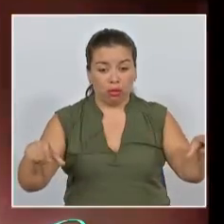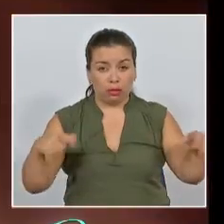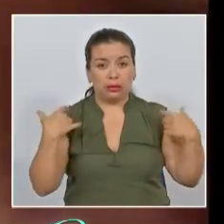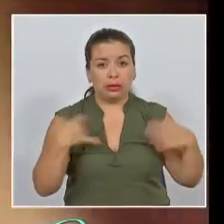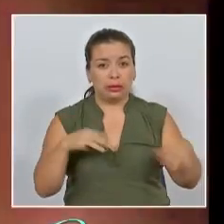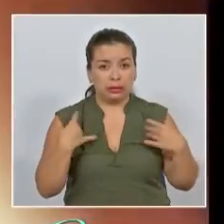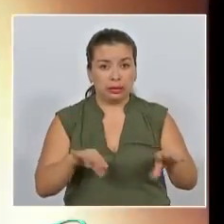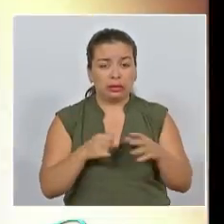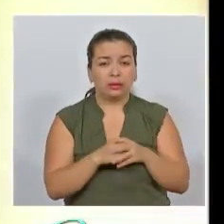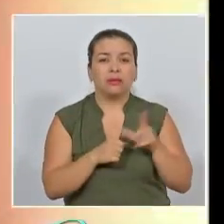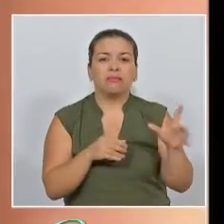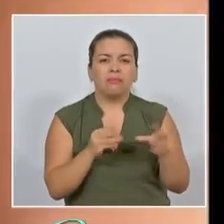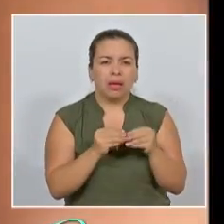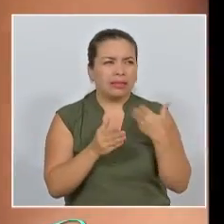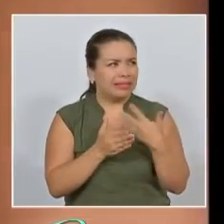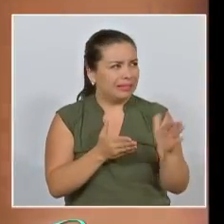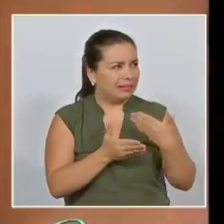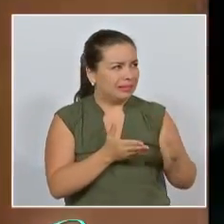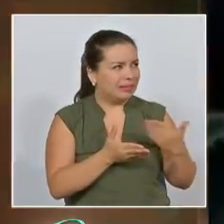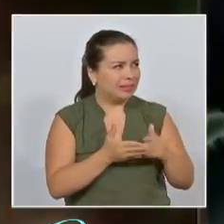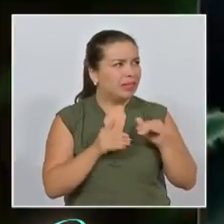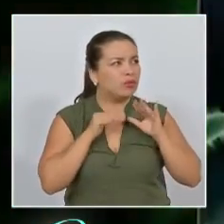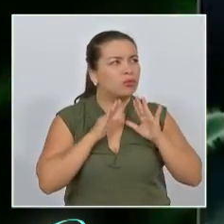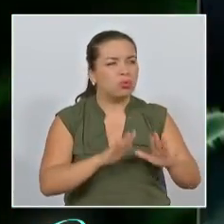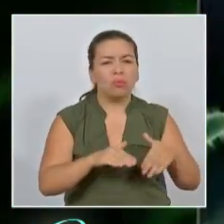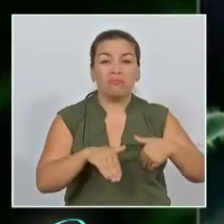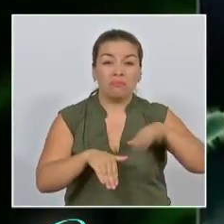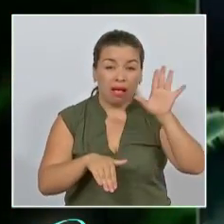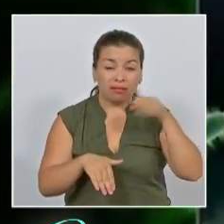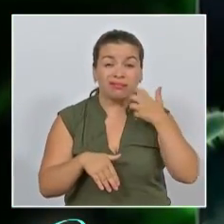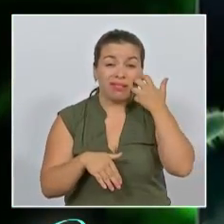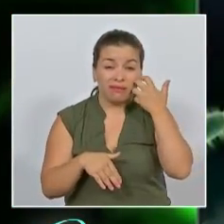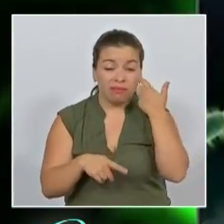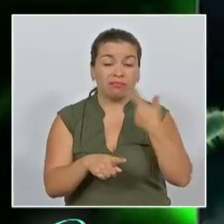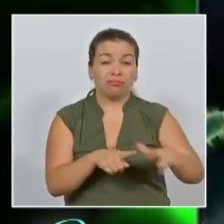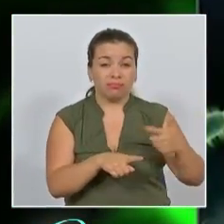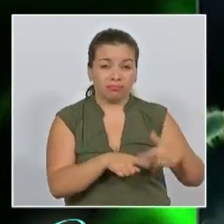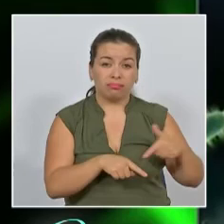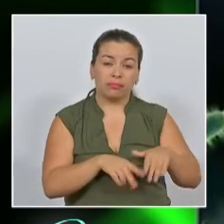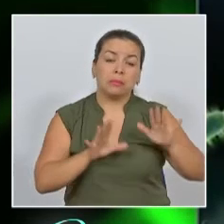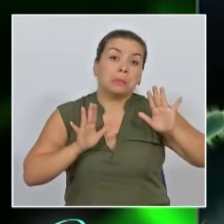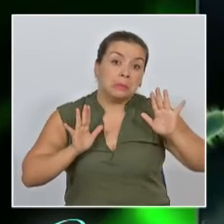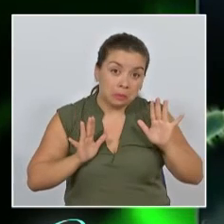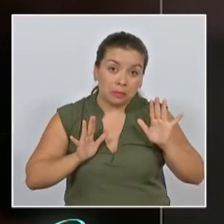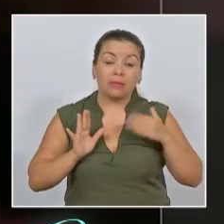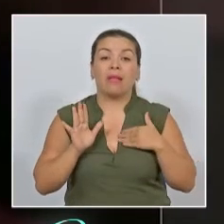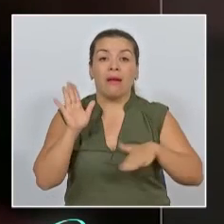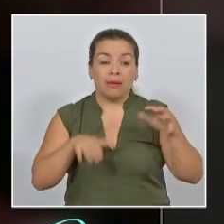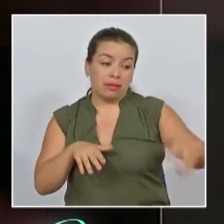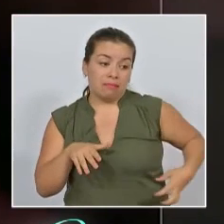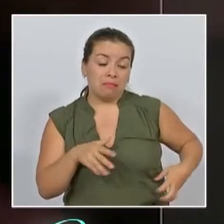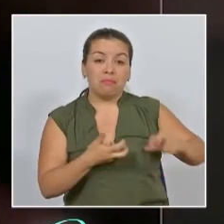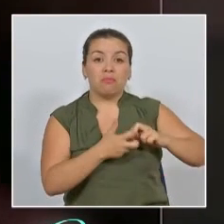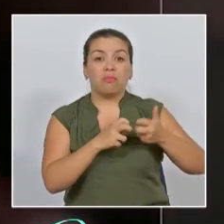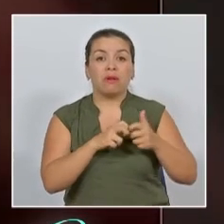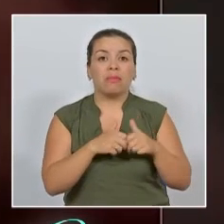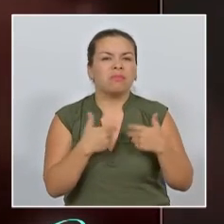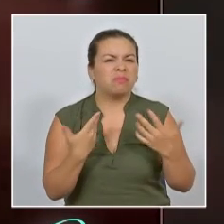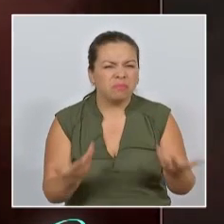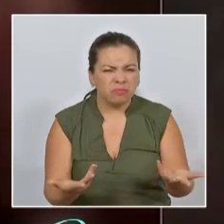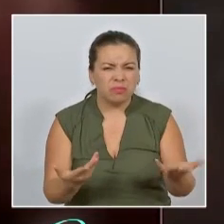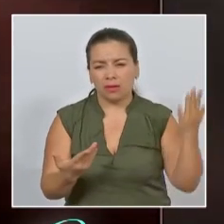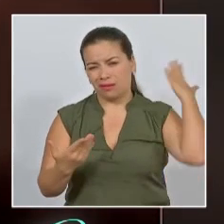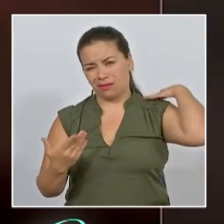También se desechan bacterias causantes de la mayoría de enfermedades. Es probable que la disfunción de colon cause dolores